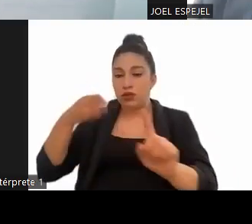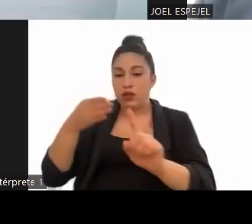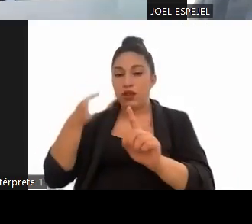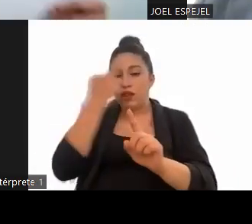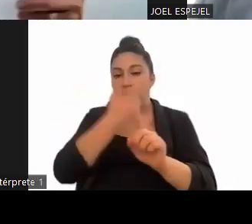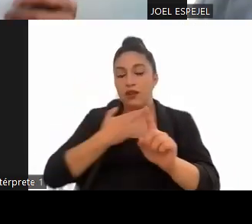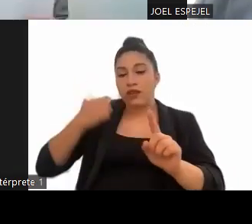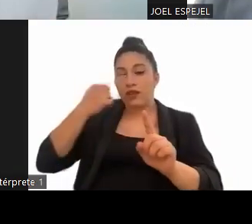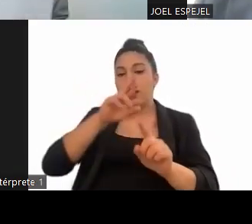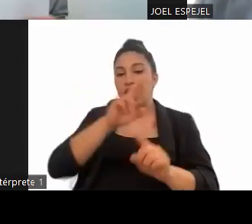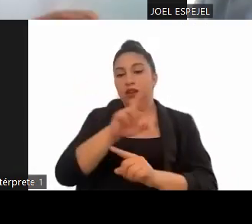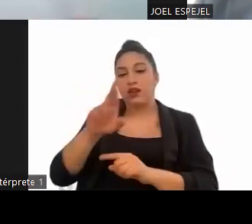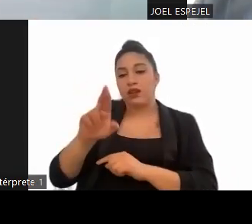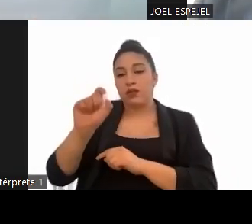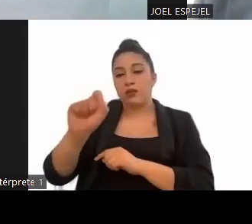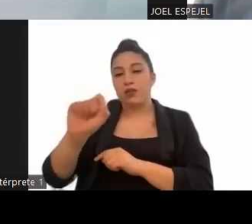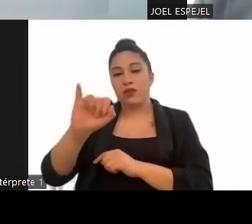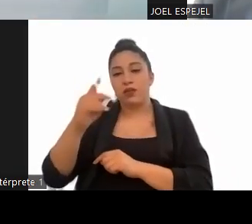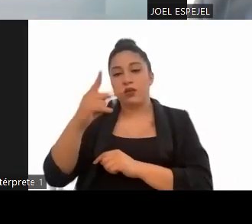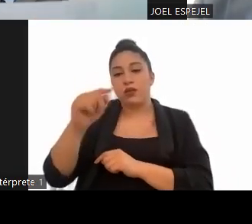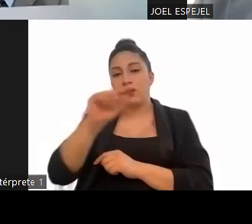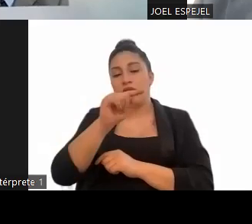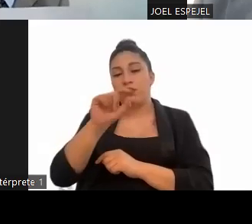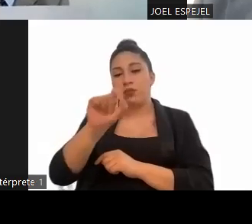revisión RR.IP